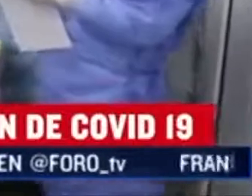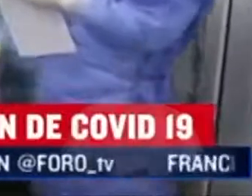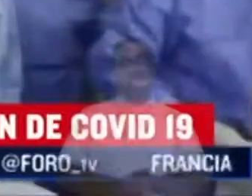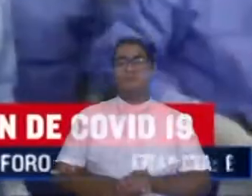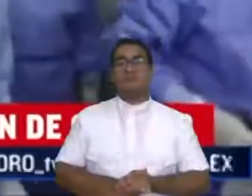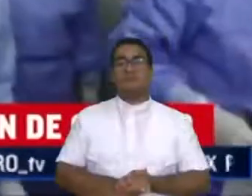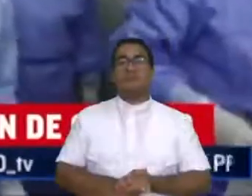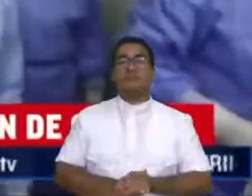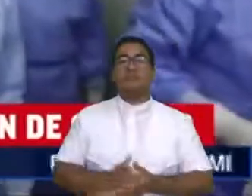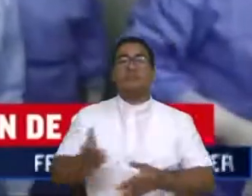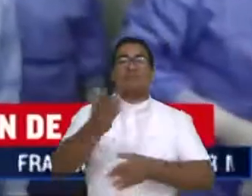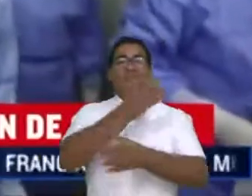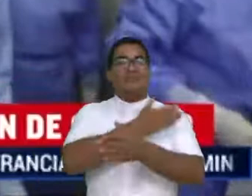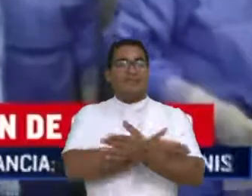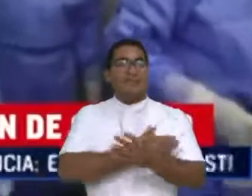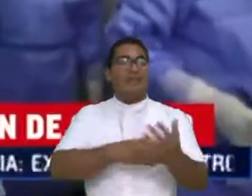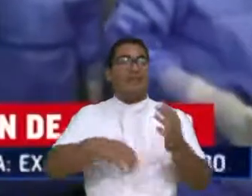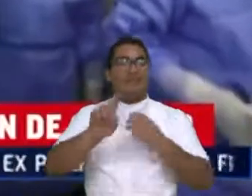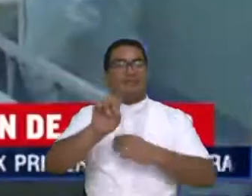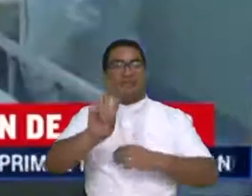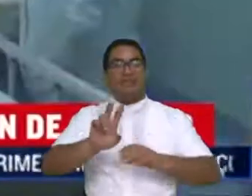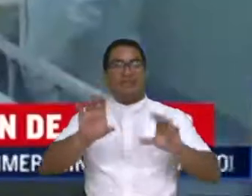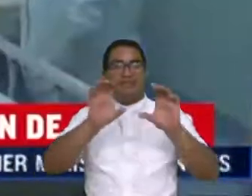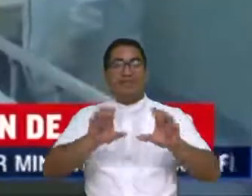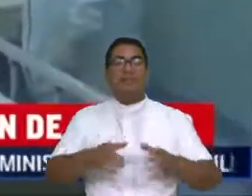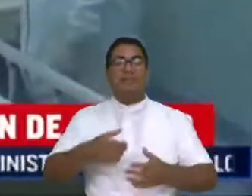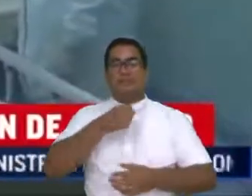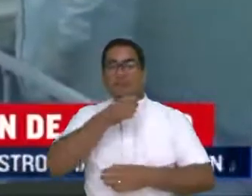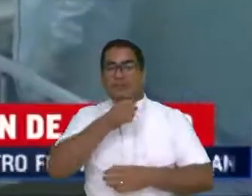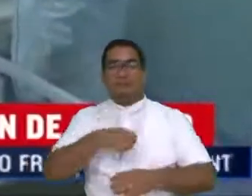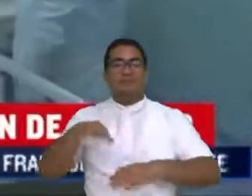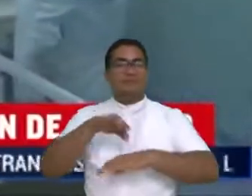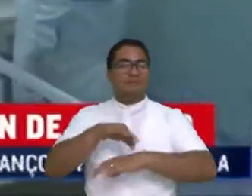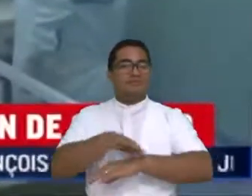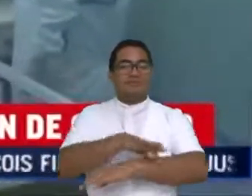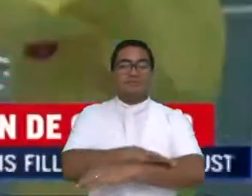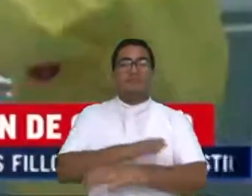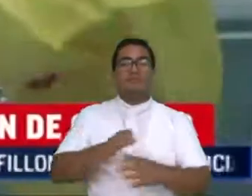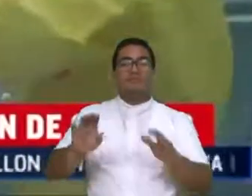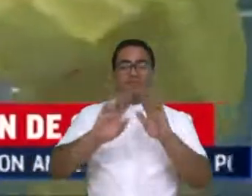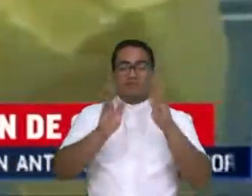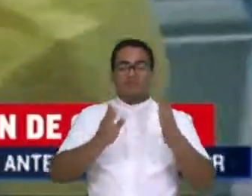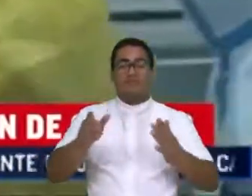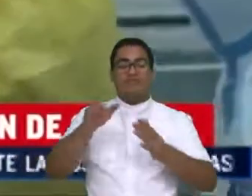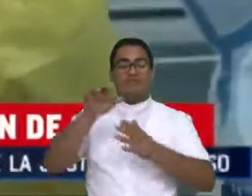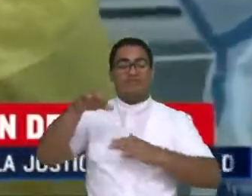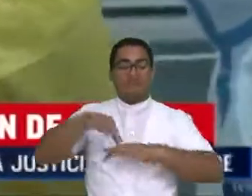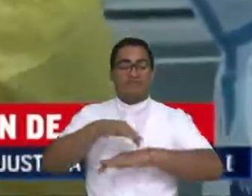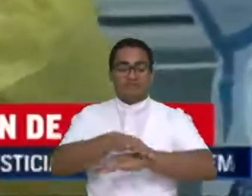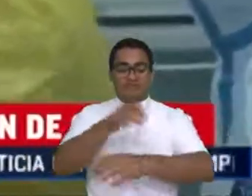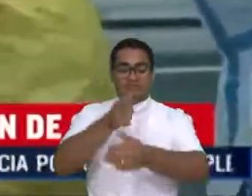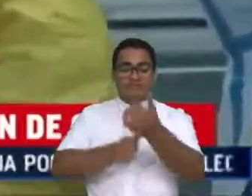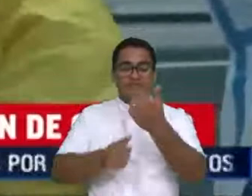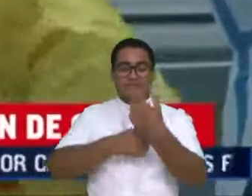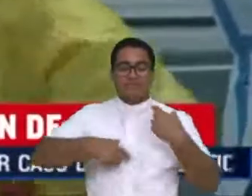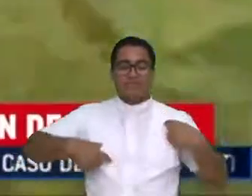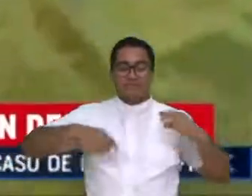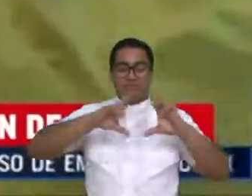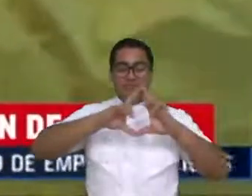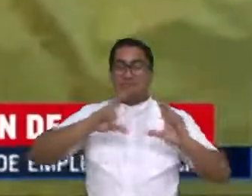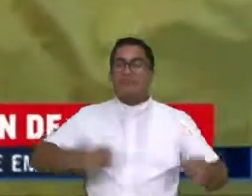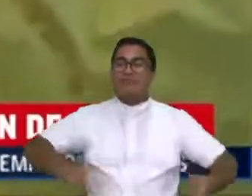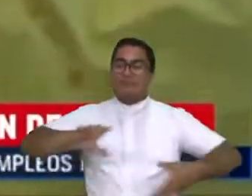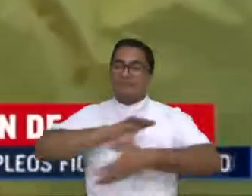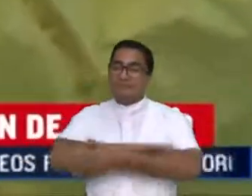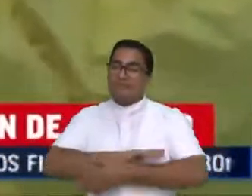En su comunicación diaria con nuestro pueblo, la compañera Rosario Murillo, vicepresidenta de la República, expresó su solidaridad con